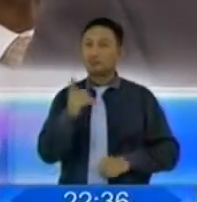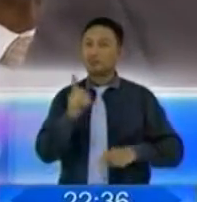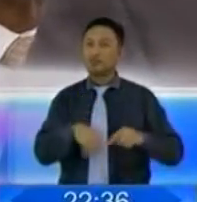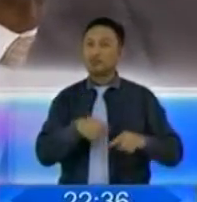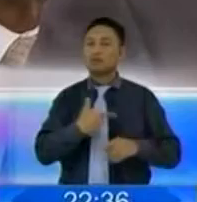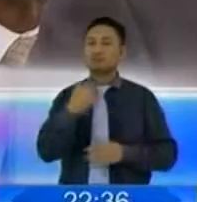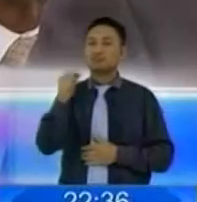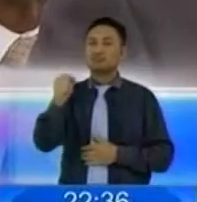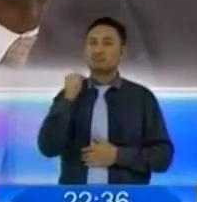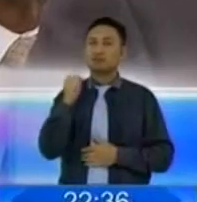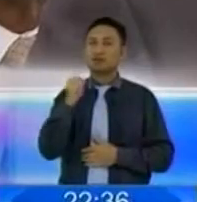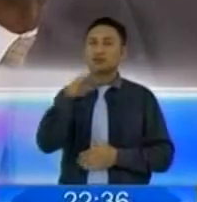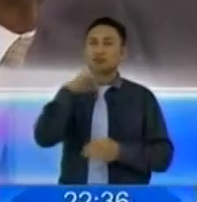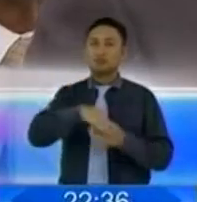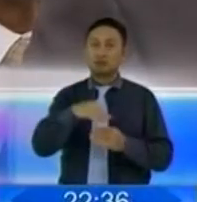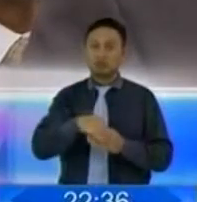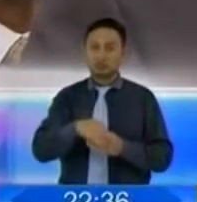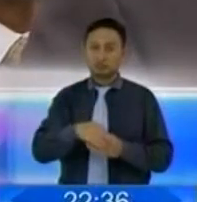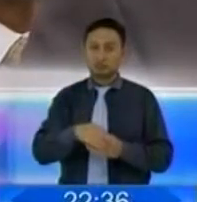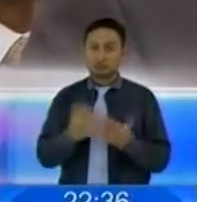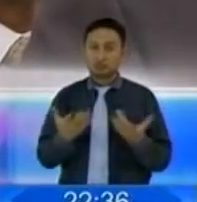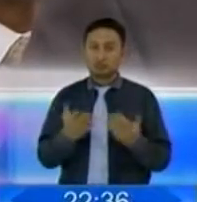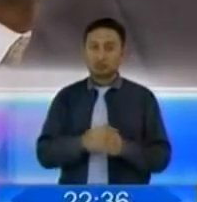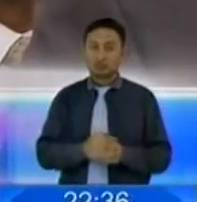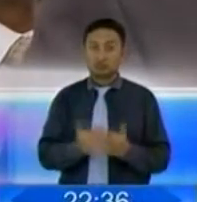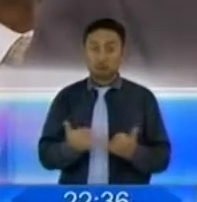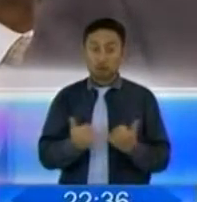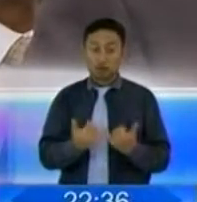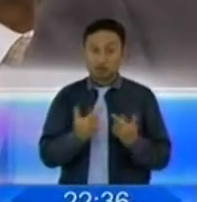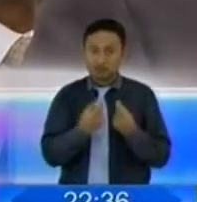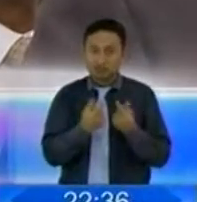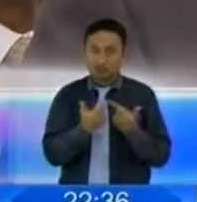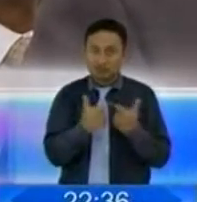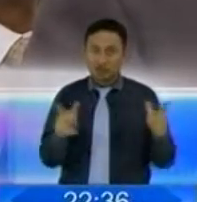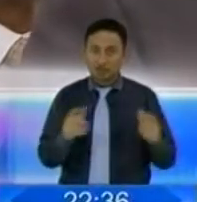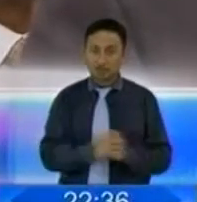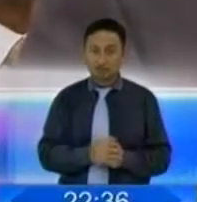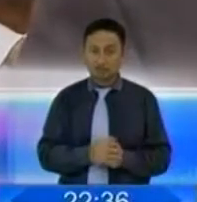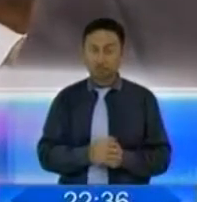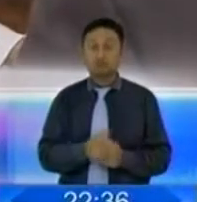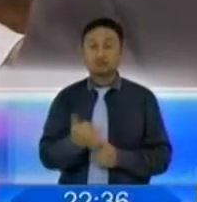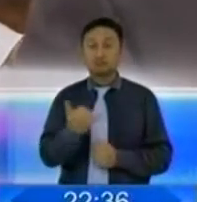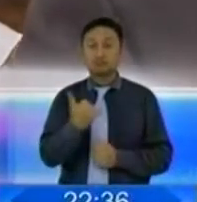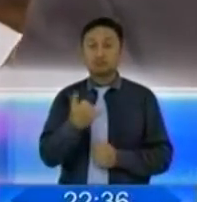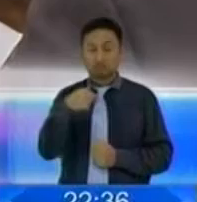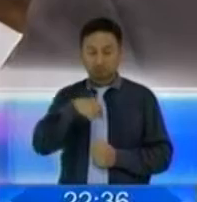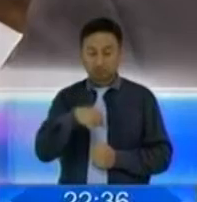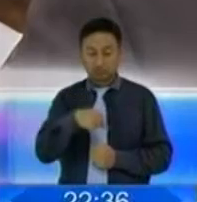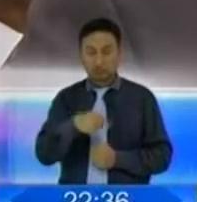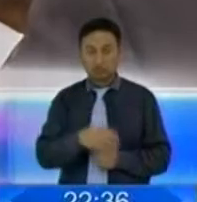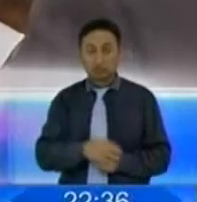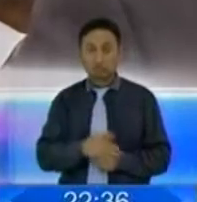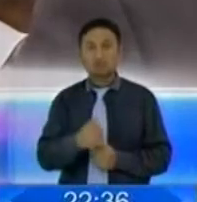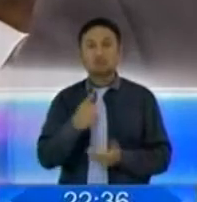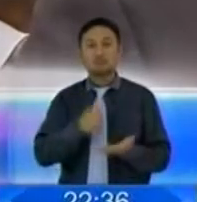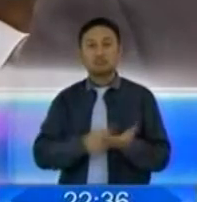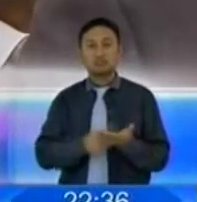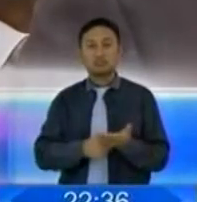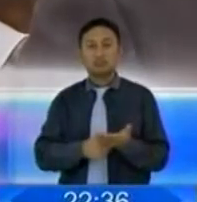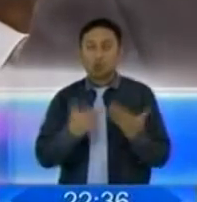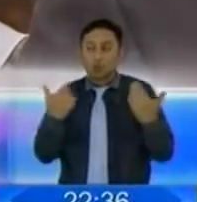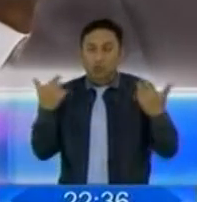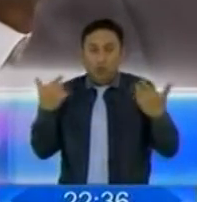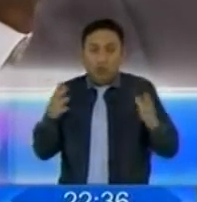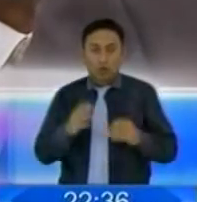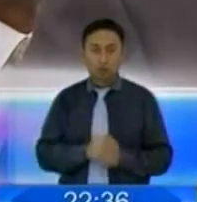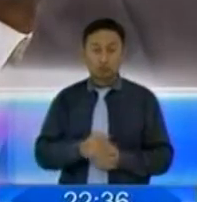derecho de los votantes si no se le da inmediatamente su libertad. Lo que nosotros vamos a aplicar en esta mesa de concertación y en cualquier instancia,